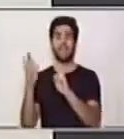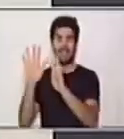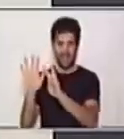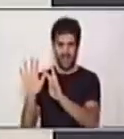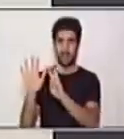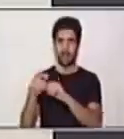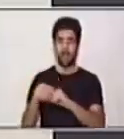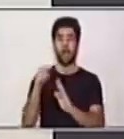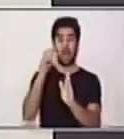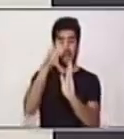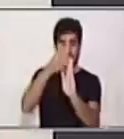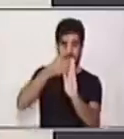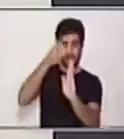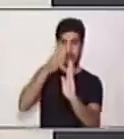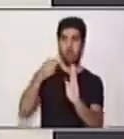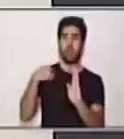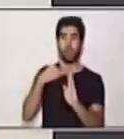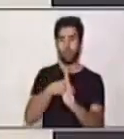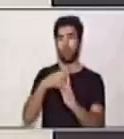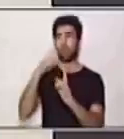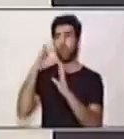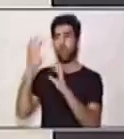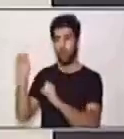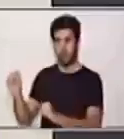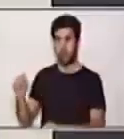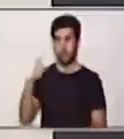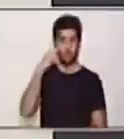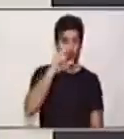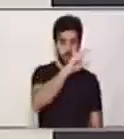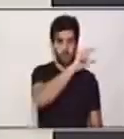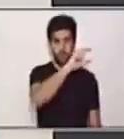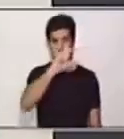7. Entonces identifiquemos en este renglón.